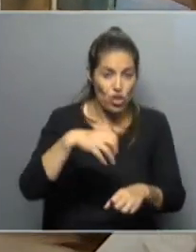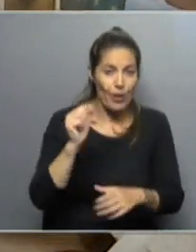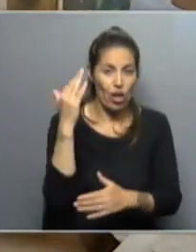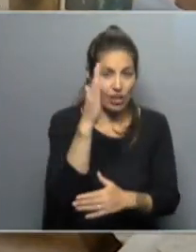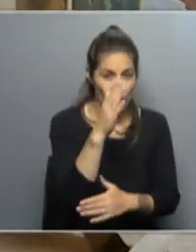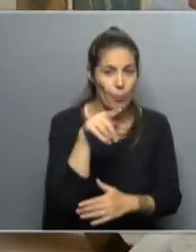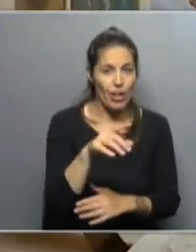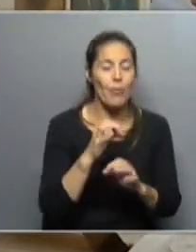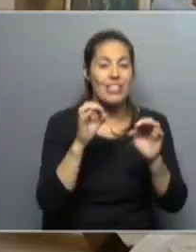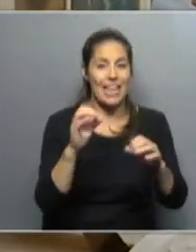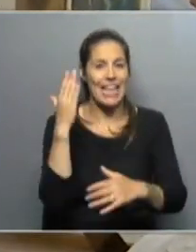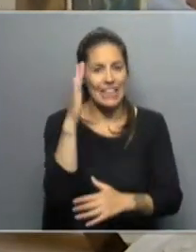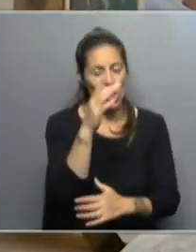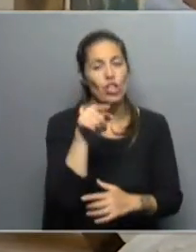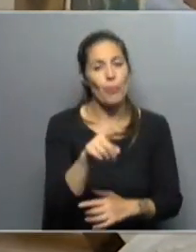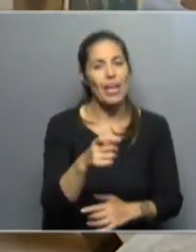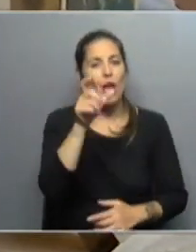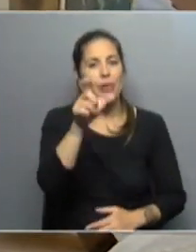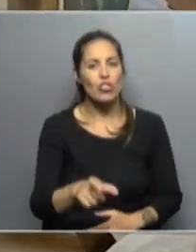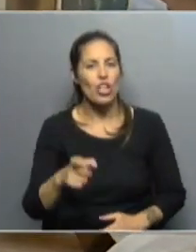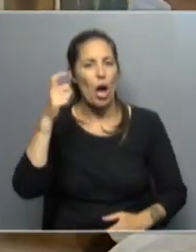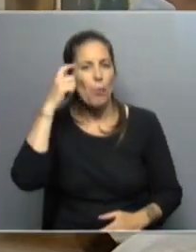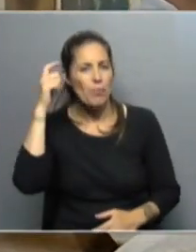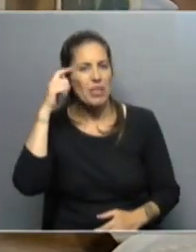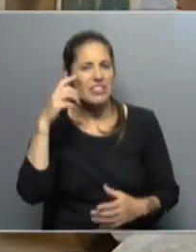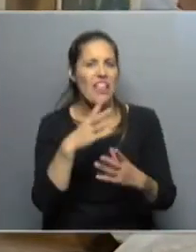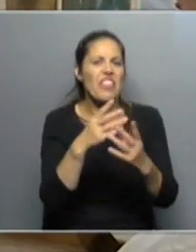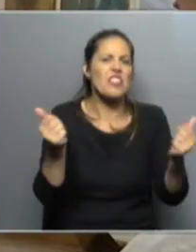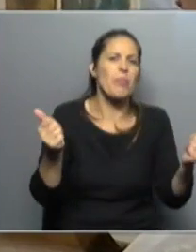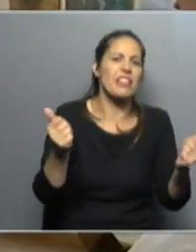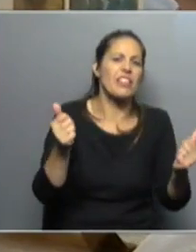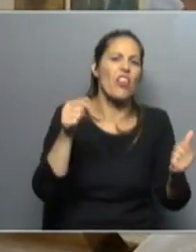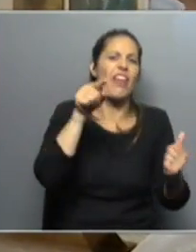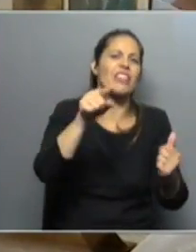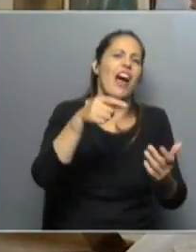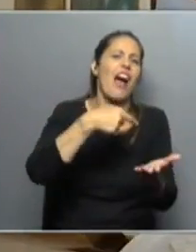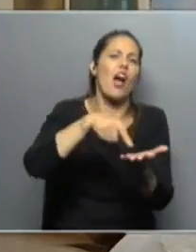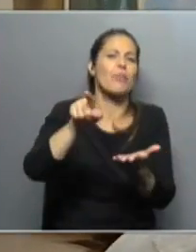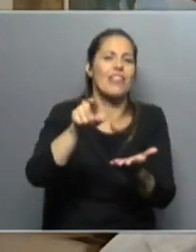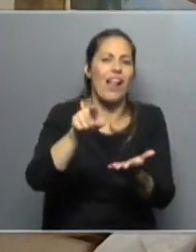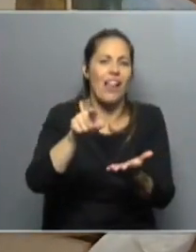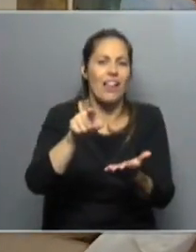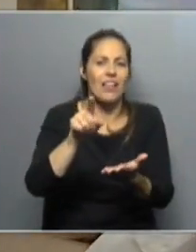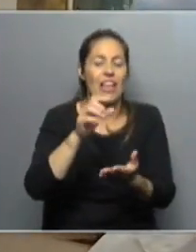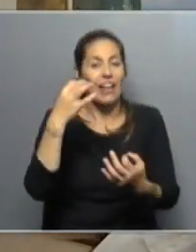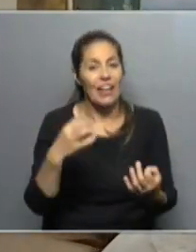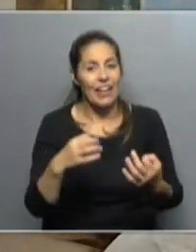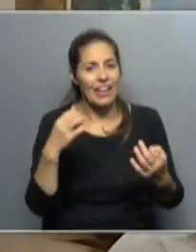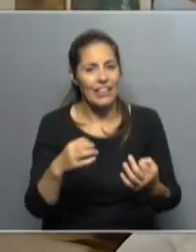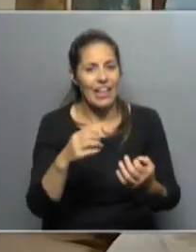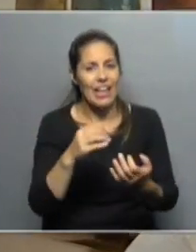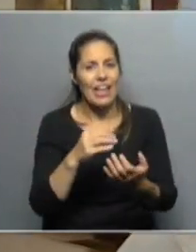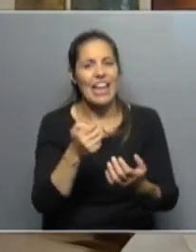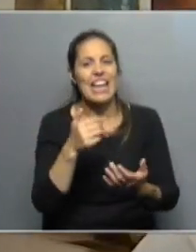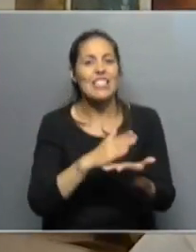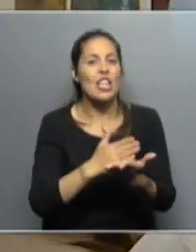bueno, la idea es llegar al interior, donde la gente piensa que, ¿no?, que los desaparecidos son algo de allá, de la capital. Y en realidad, casi la mitad de